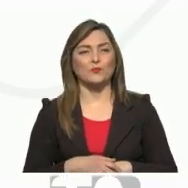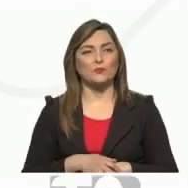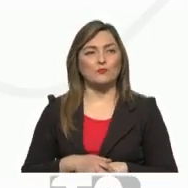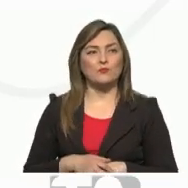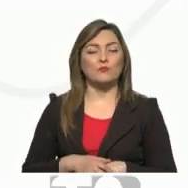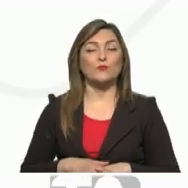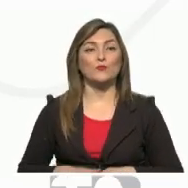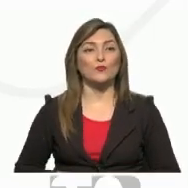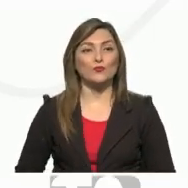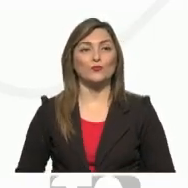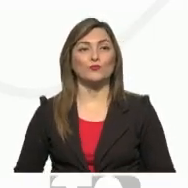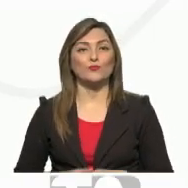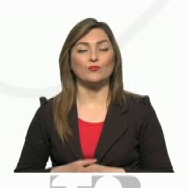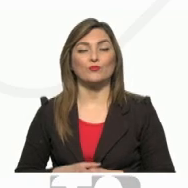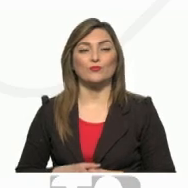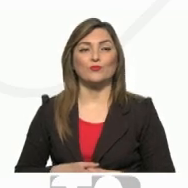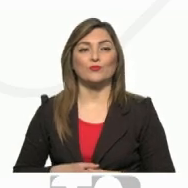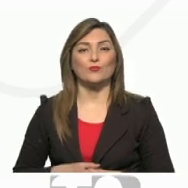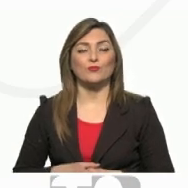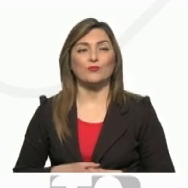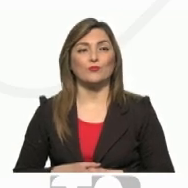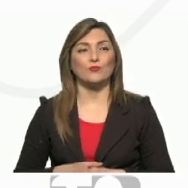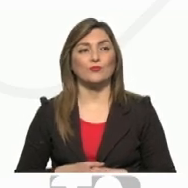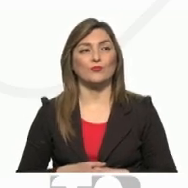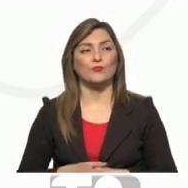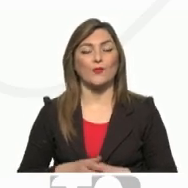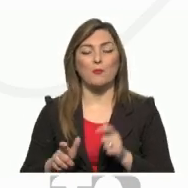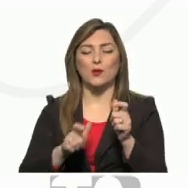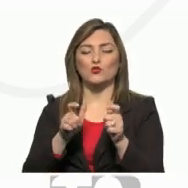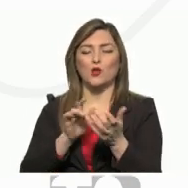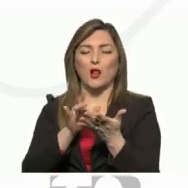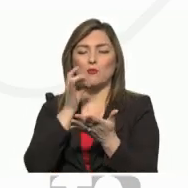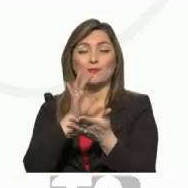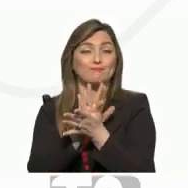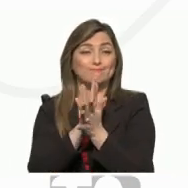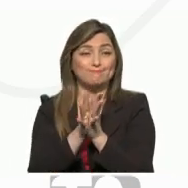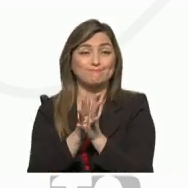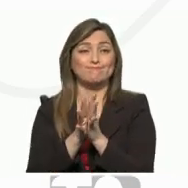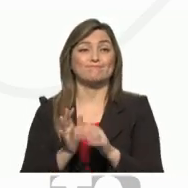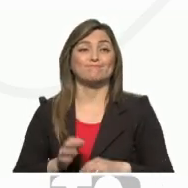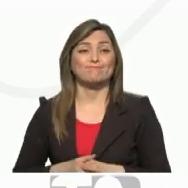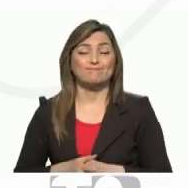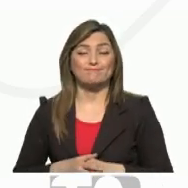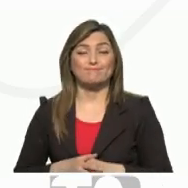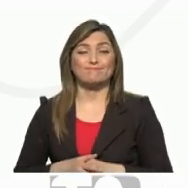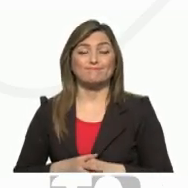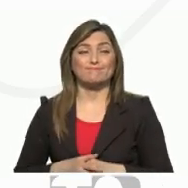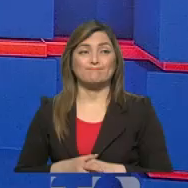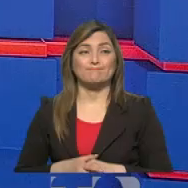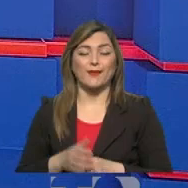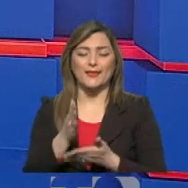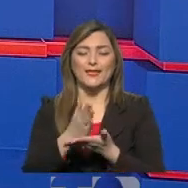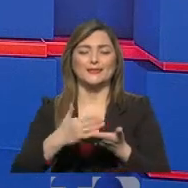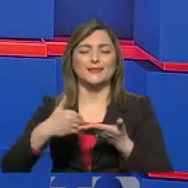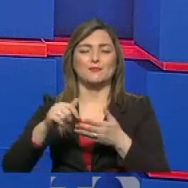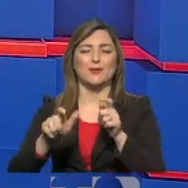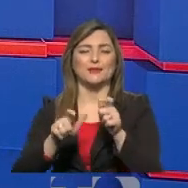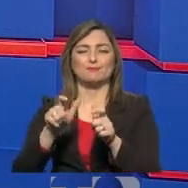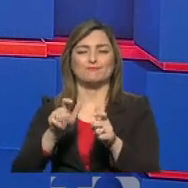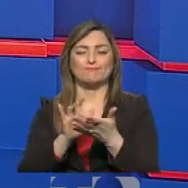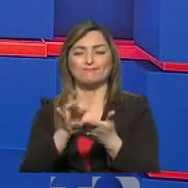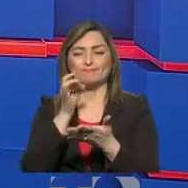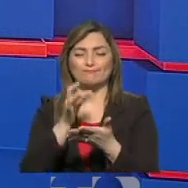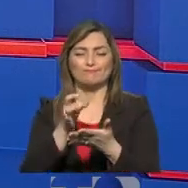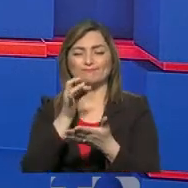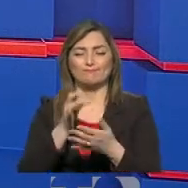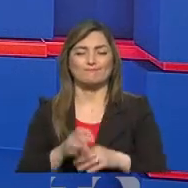anticuerpos neutralizantes que normalmente se ven en pacientes que no toman Metrotexate llegaron a ser la tercera parte de lo esperado.